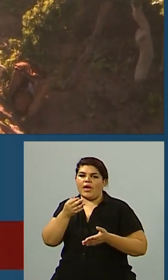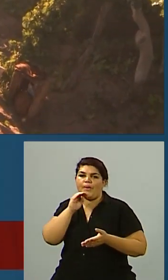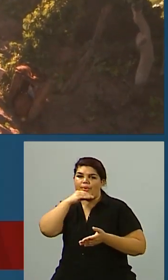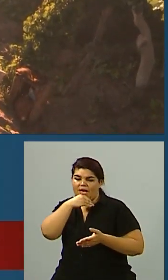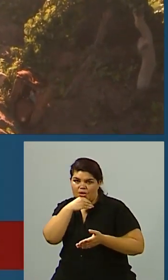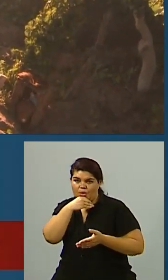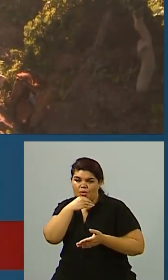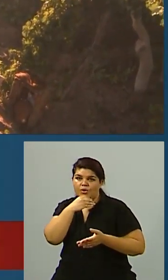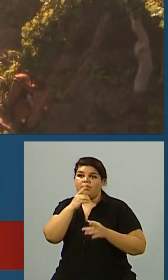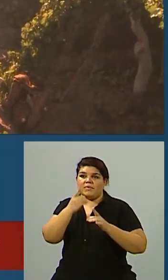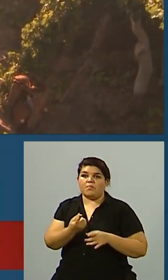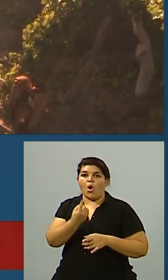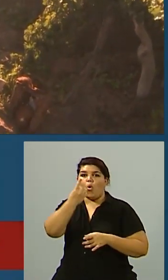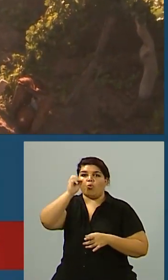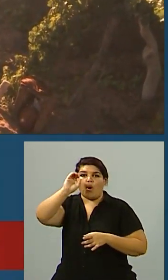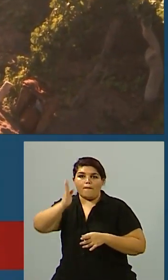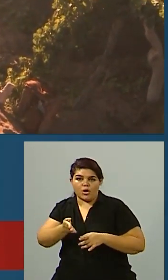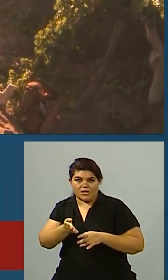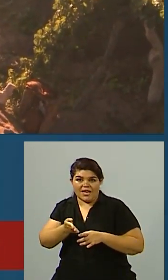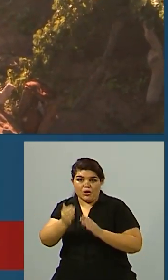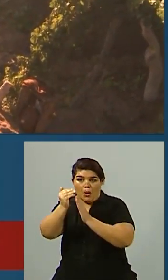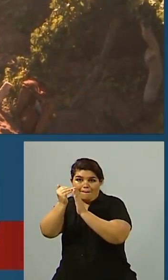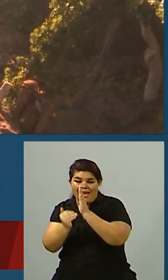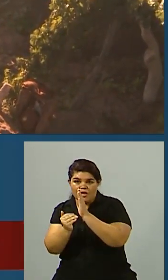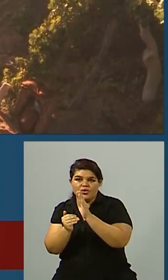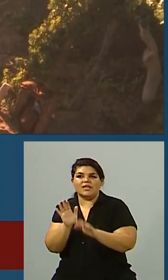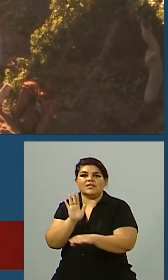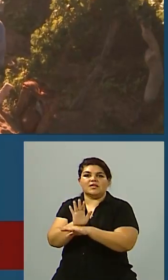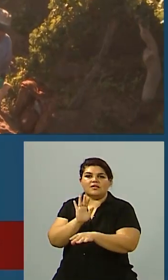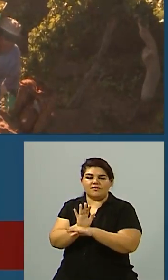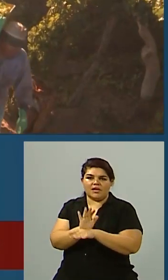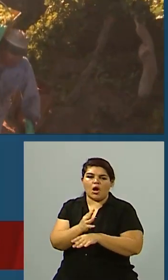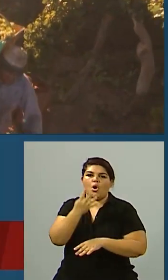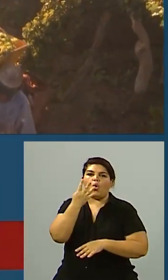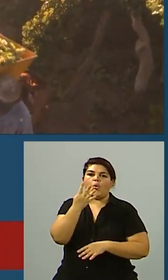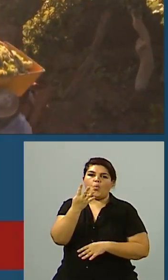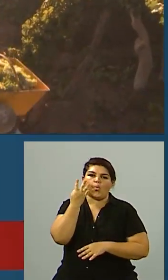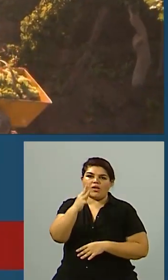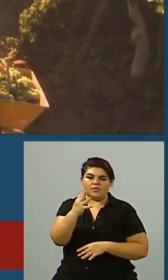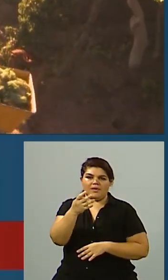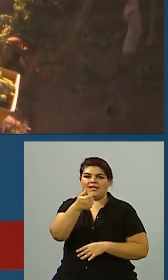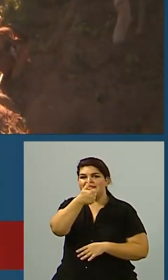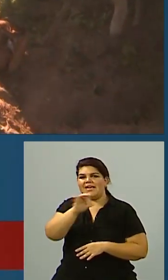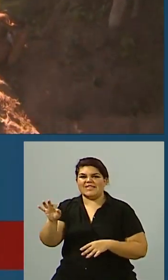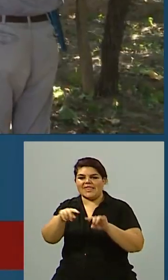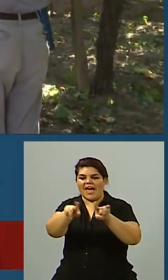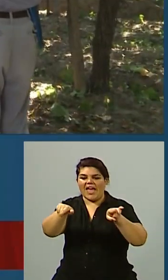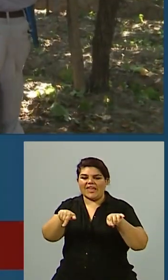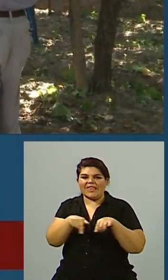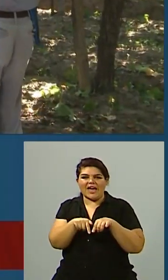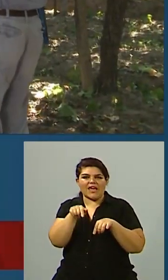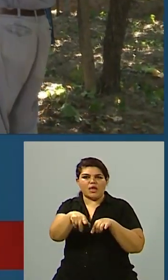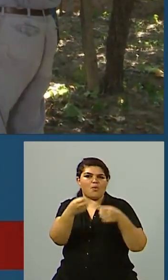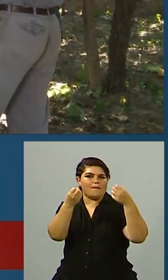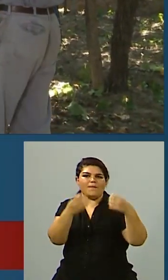punto, si caemos de 18 a 17 litros, son 4.600 hectáreas de viñedos que se pierden. Claro, es mucho, entonces, ¿no?